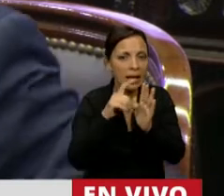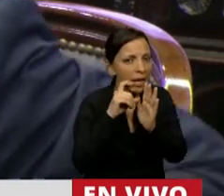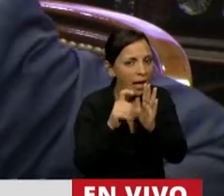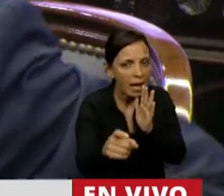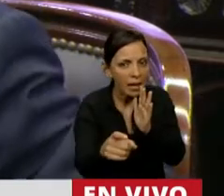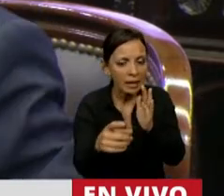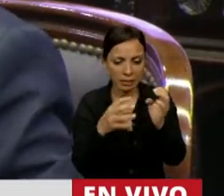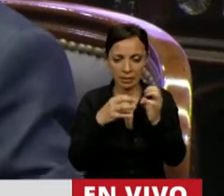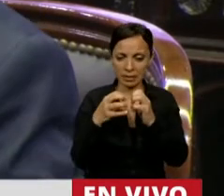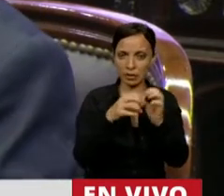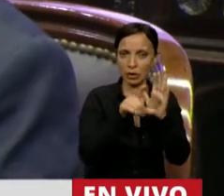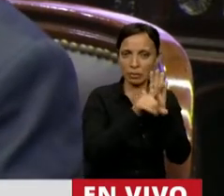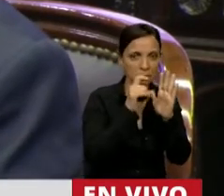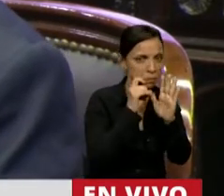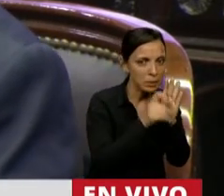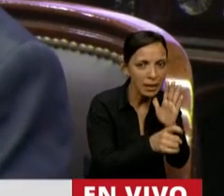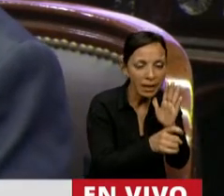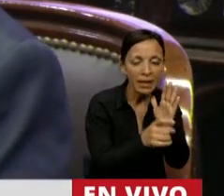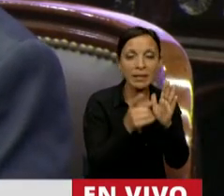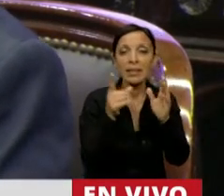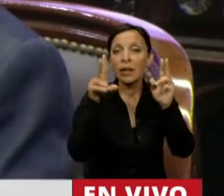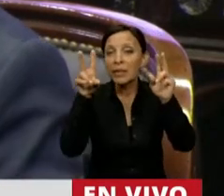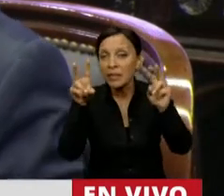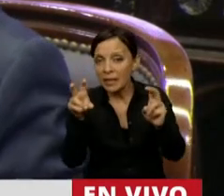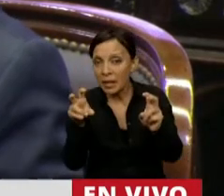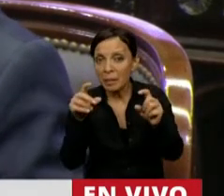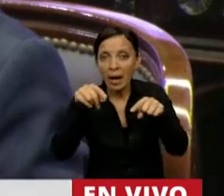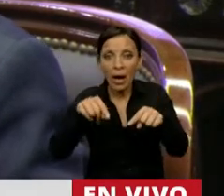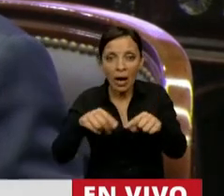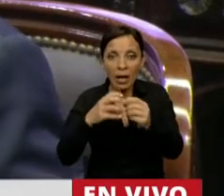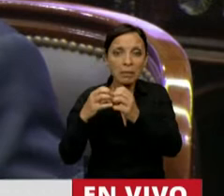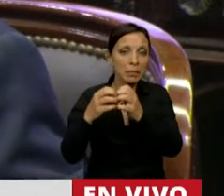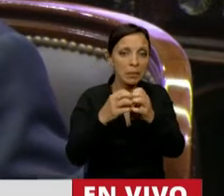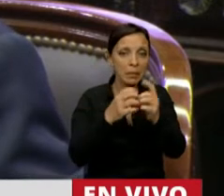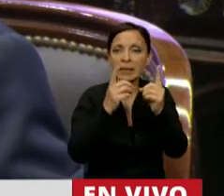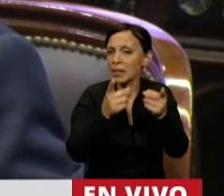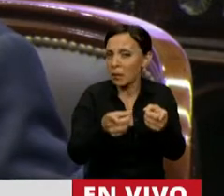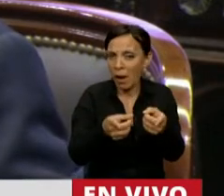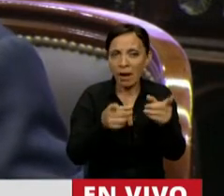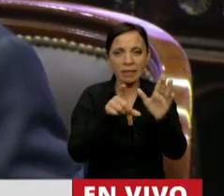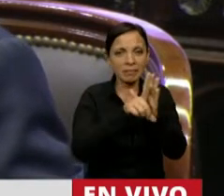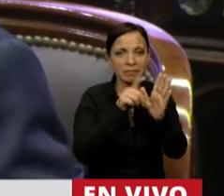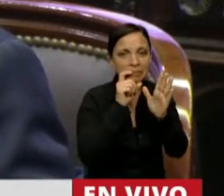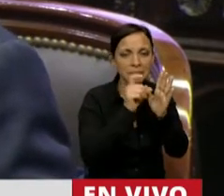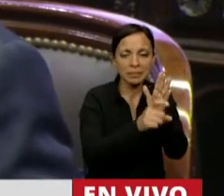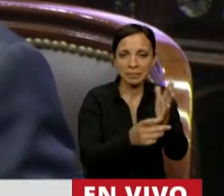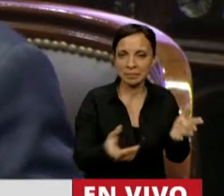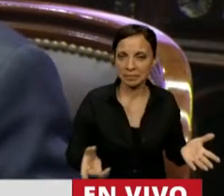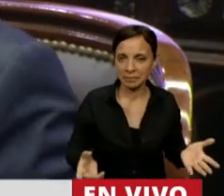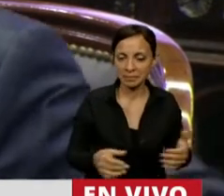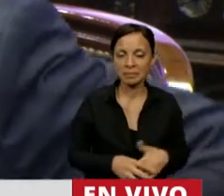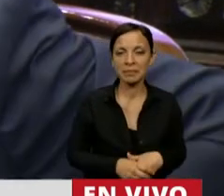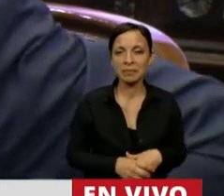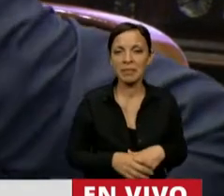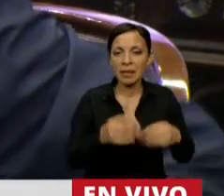no es legal y con una cuestión de fondo que estamos tratando hoy que tampoco es legal, porque